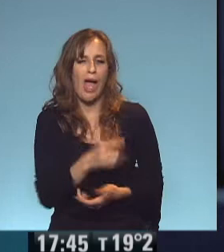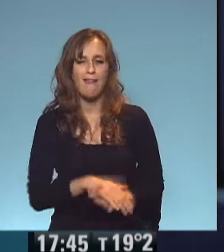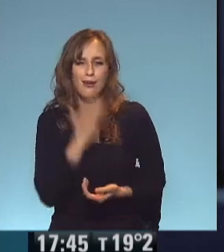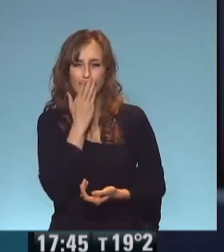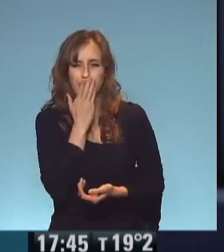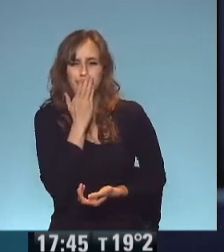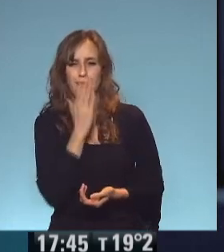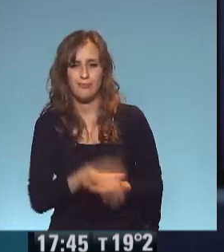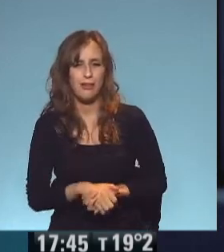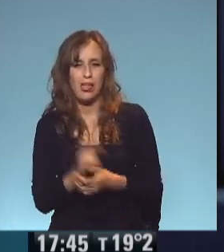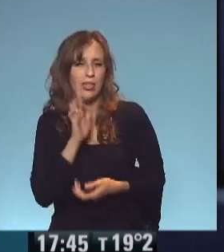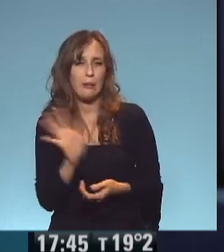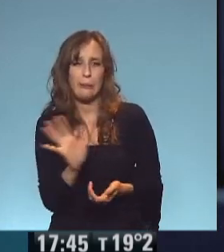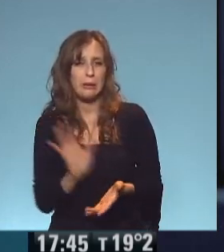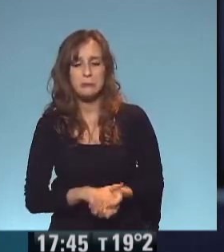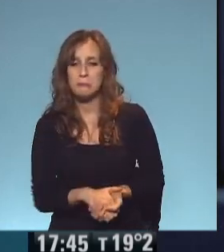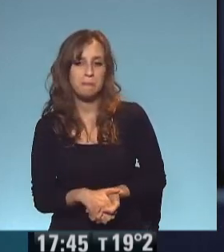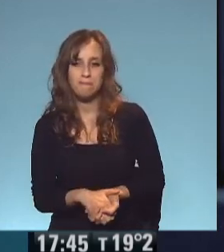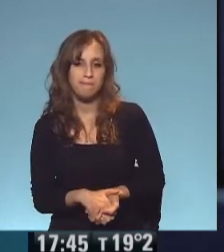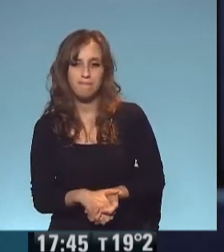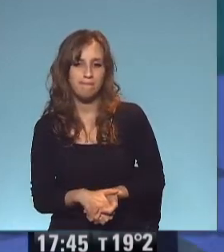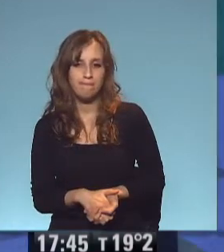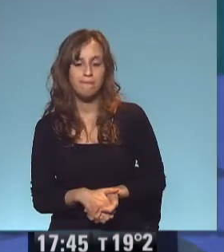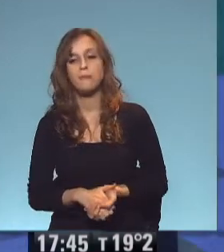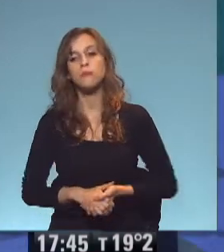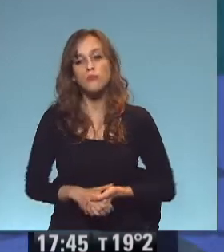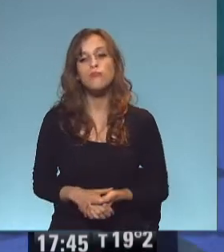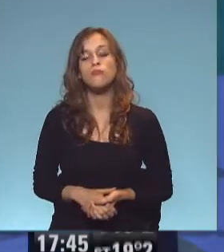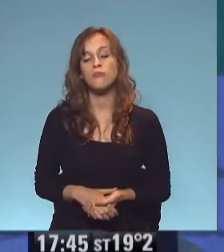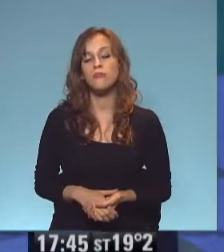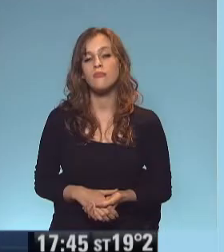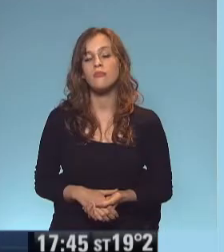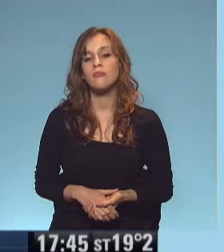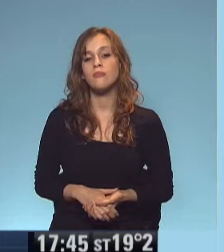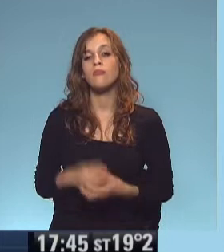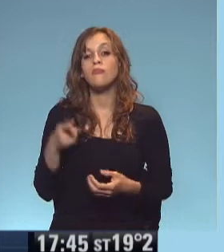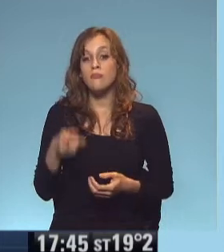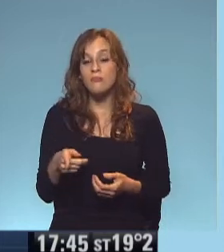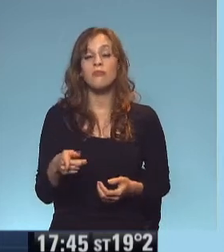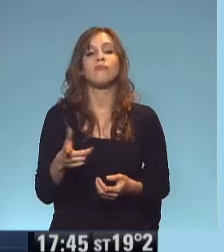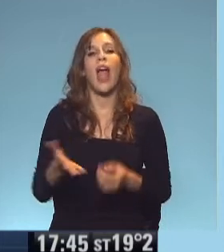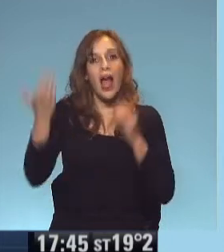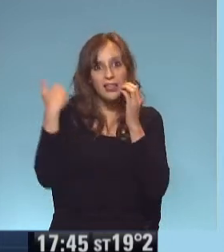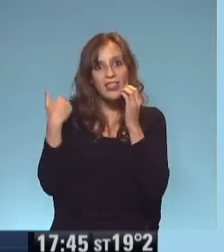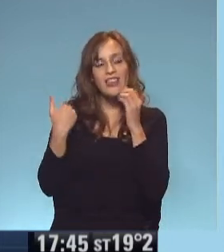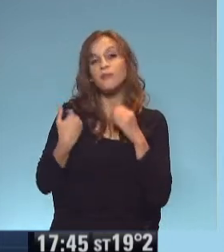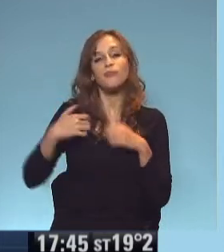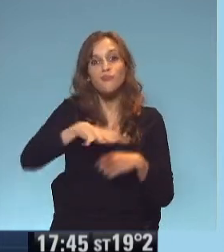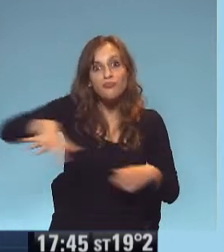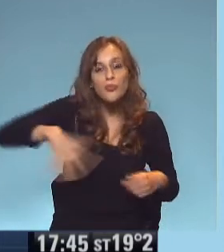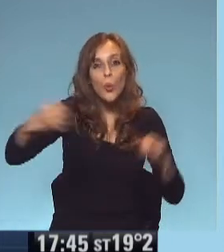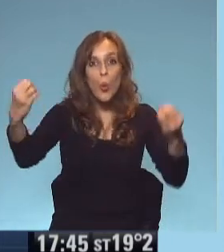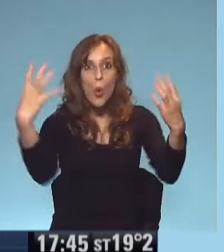esta chica no tiene ningún sentido, no, ningún sentido. ¡Lara! Es muy simple. Cuando fuimos al lugar de las luces